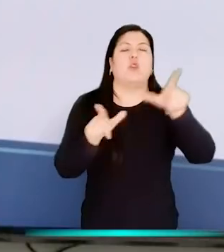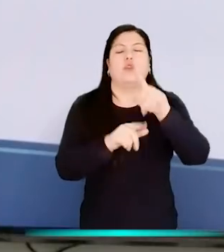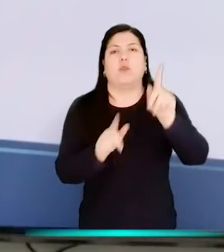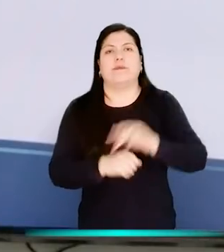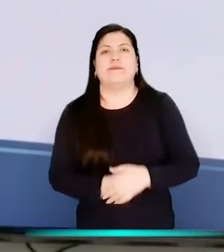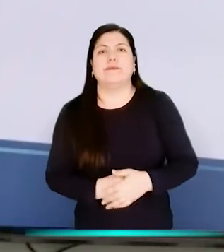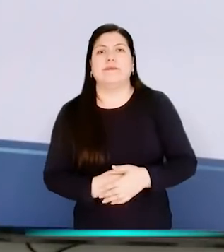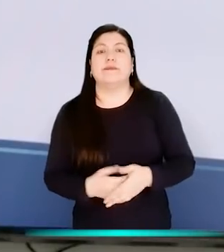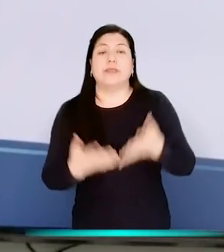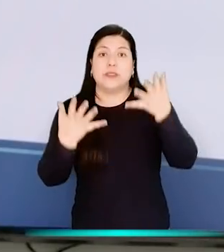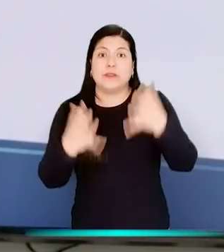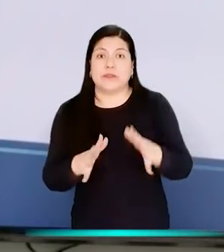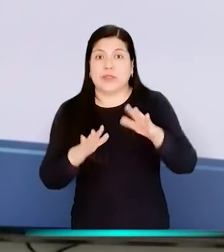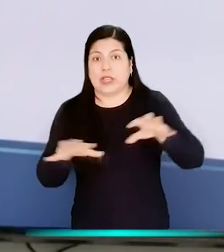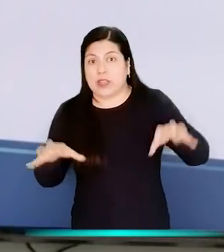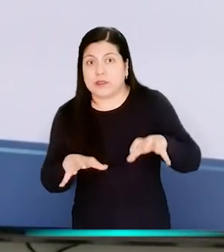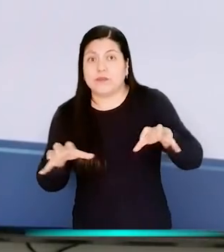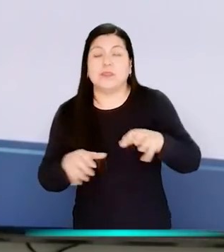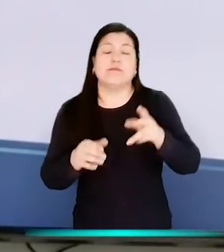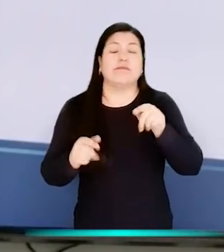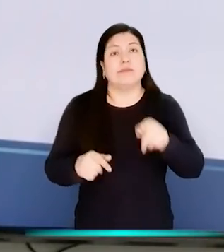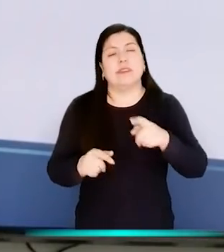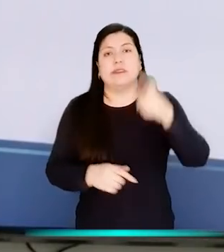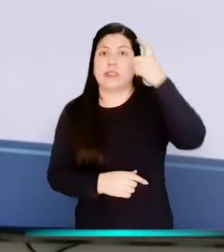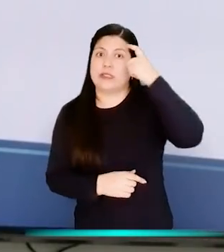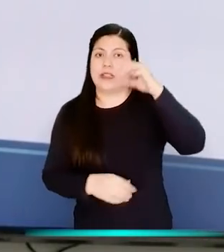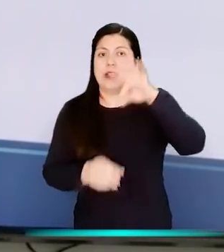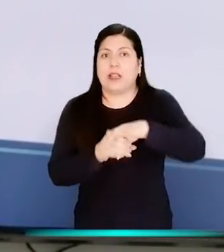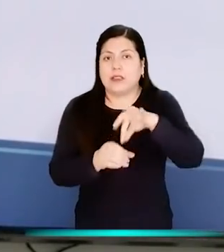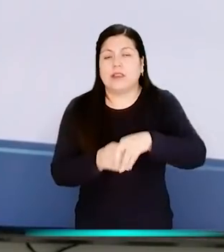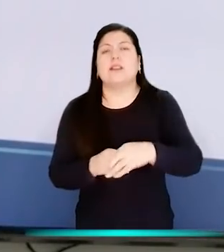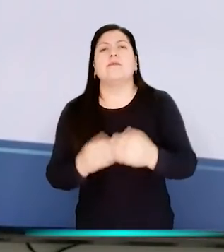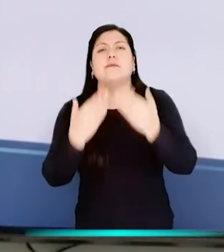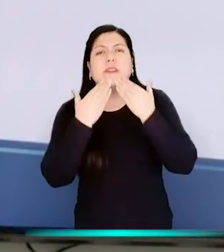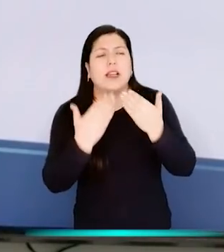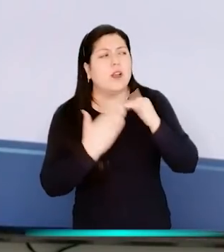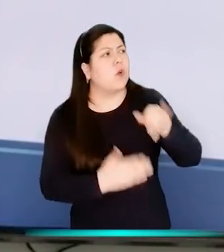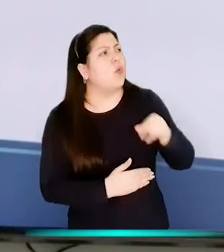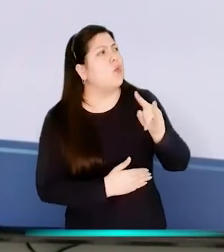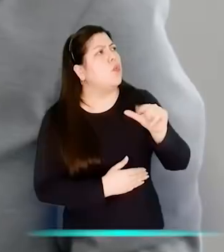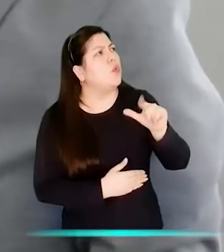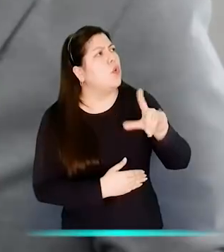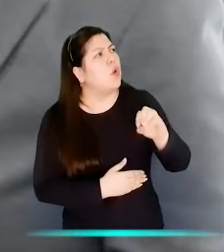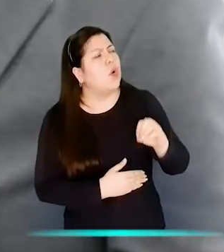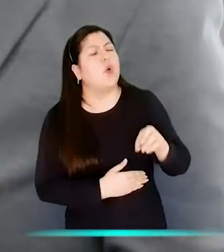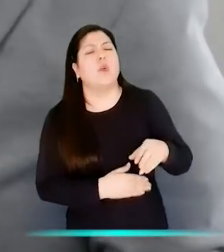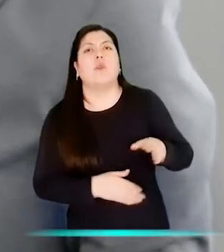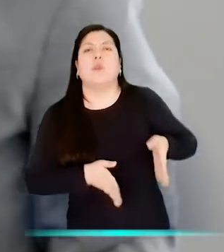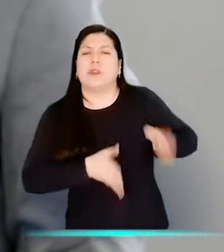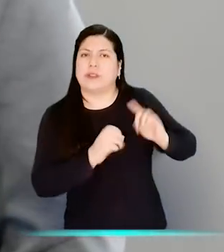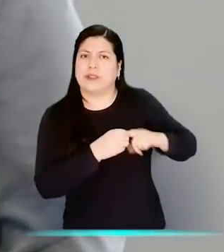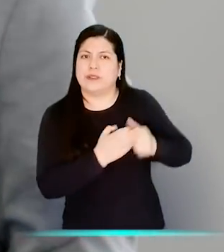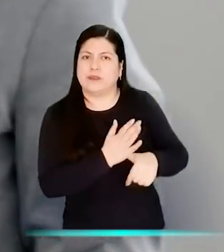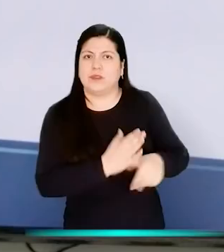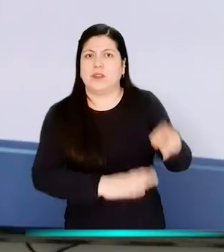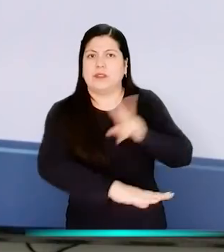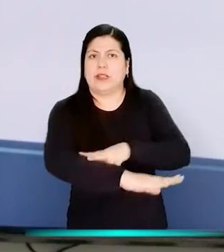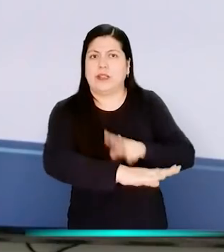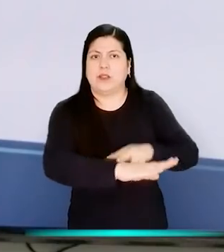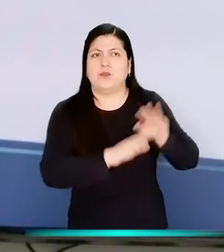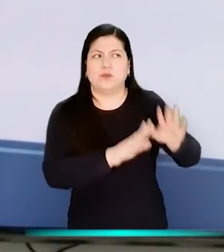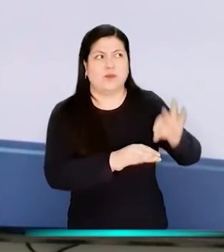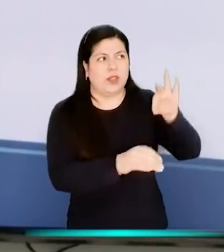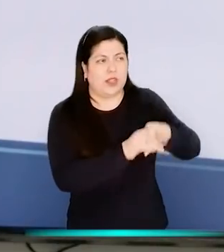de inteligencia electoral. Vienen más ejercicios para resolver todas las dudas de la ciudadanía, gracias a Julio Rocha, de la